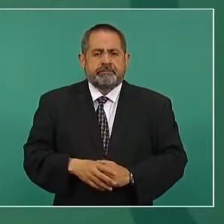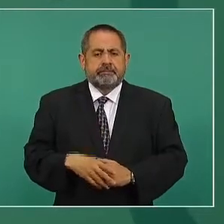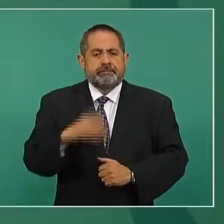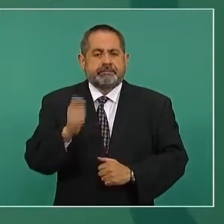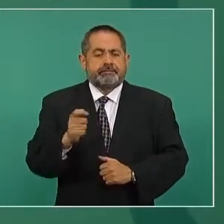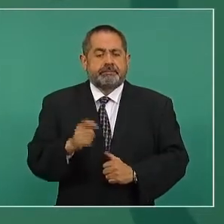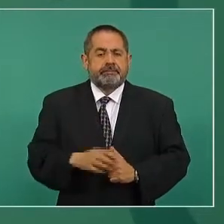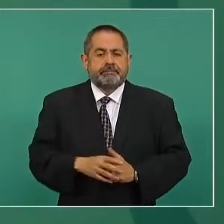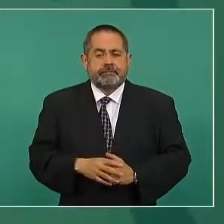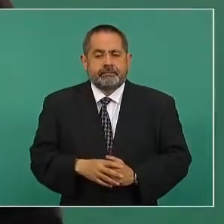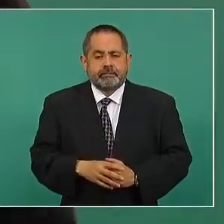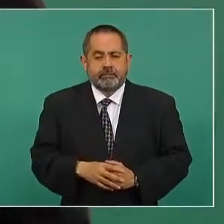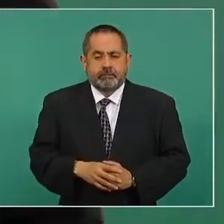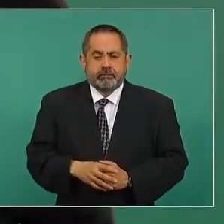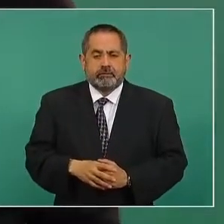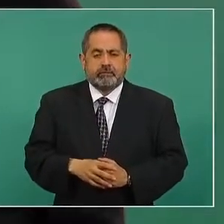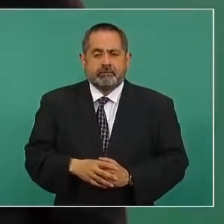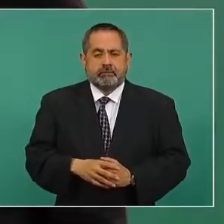Entonces,